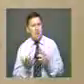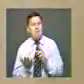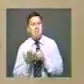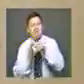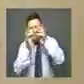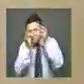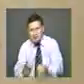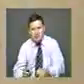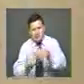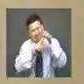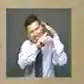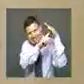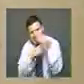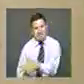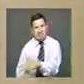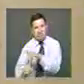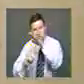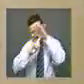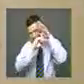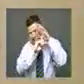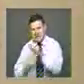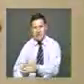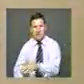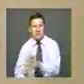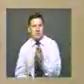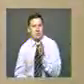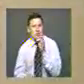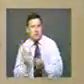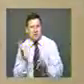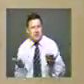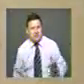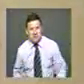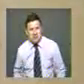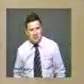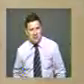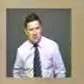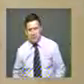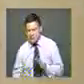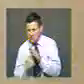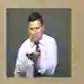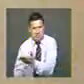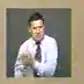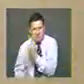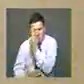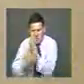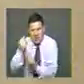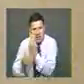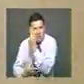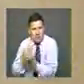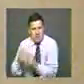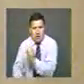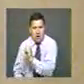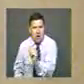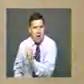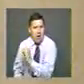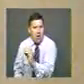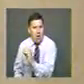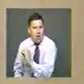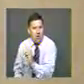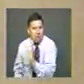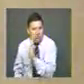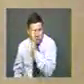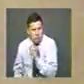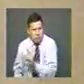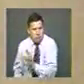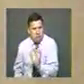discriminación positiva, tampoco justa, que se crearía en favor de las parejas del mismo sexo en la medida en